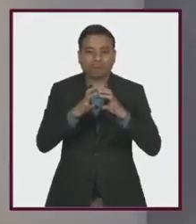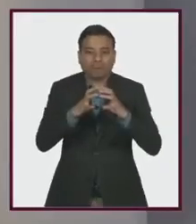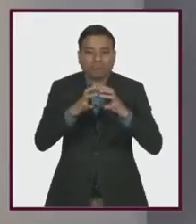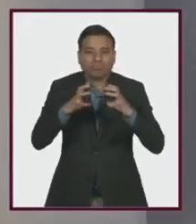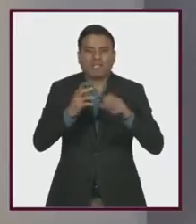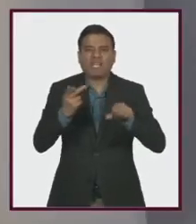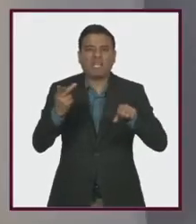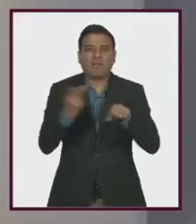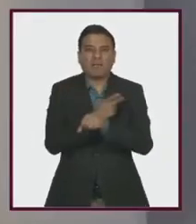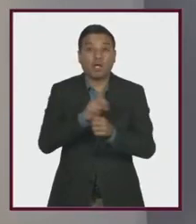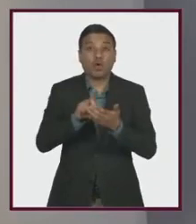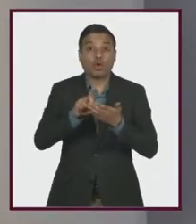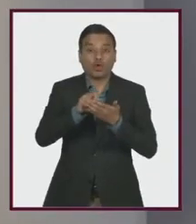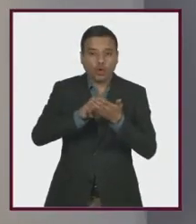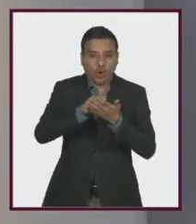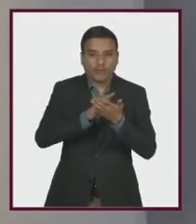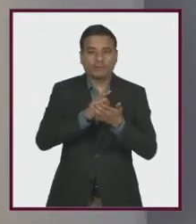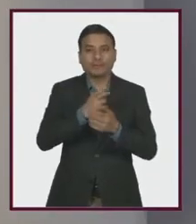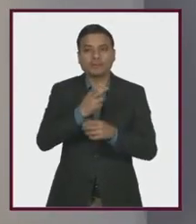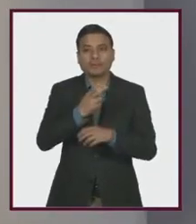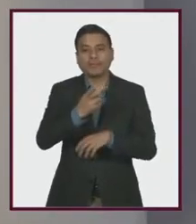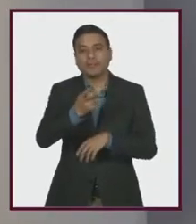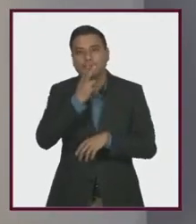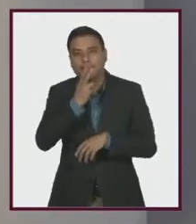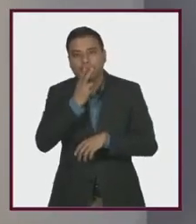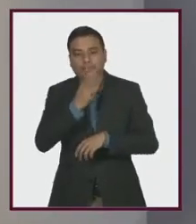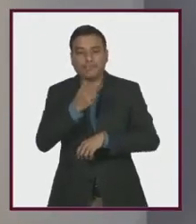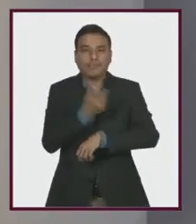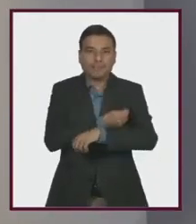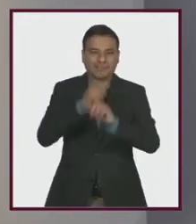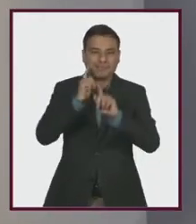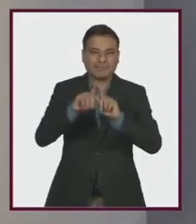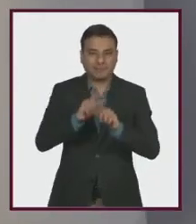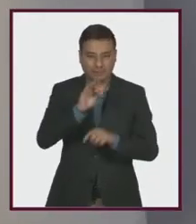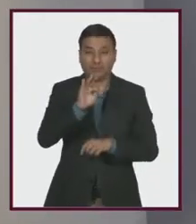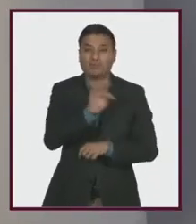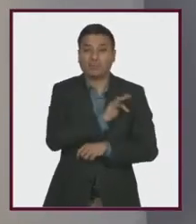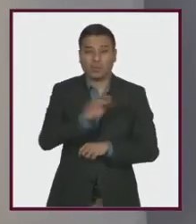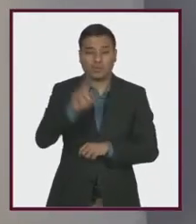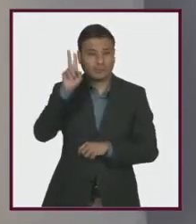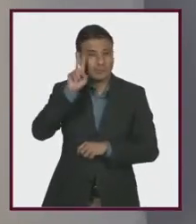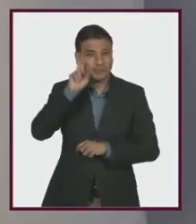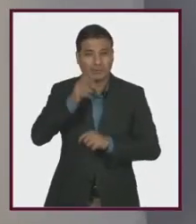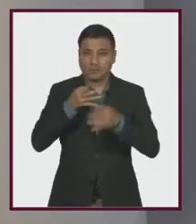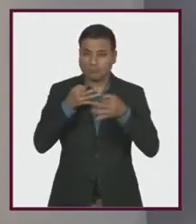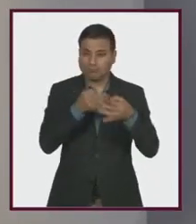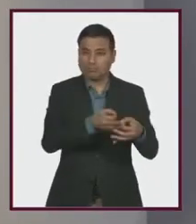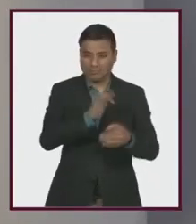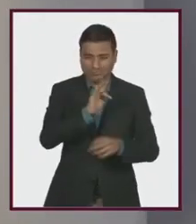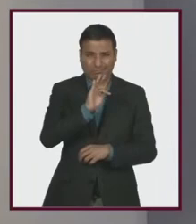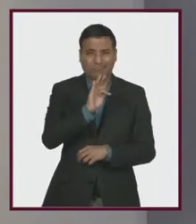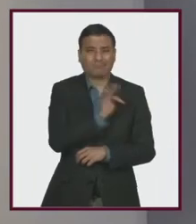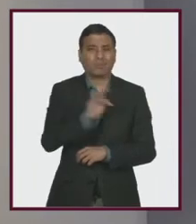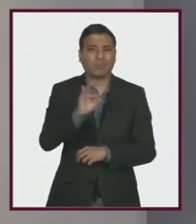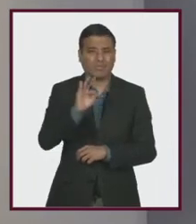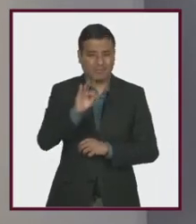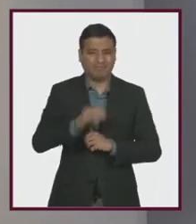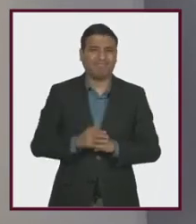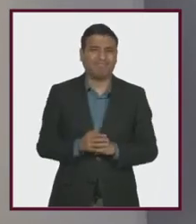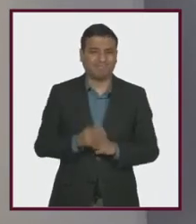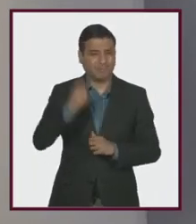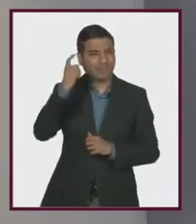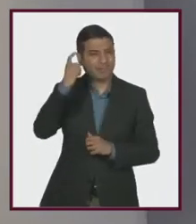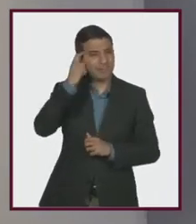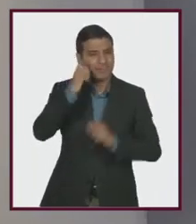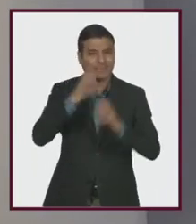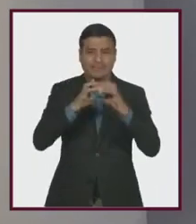mayor vulnerabilidad a la adicción, hay mayor vulnerabilidad a justo tener estos efectos o cambios a nivel cerebral